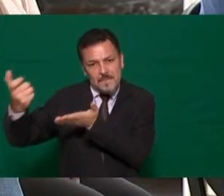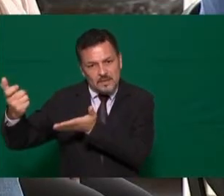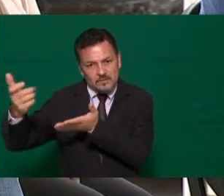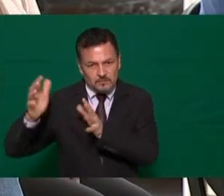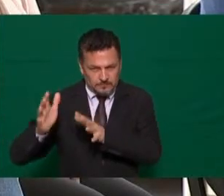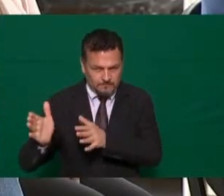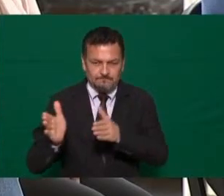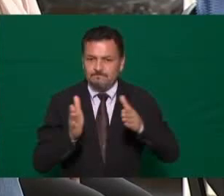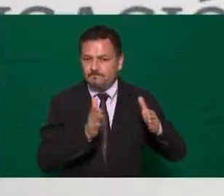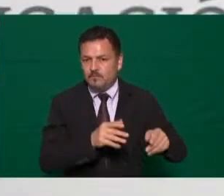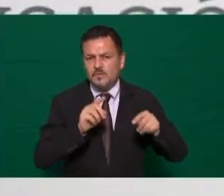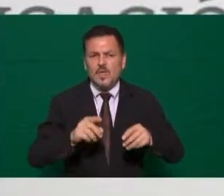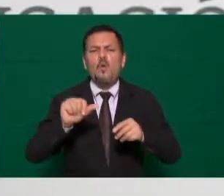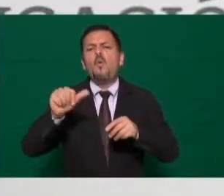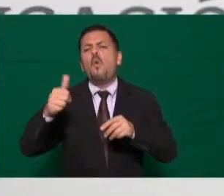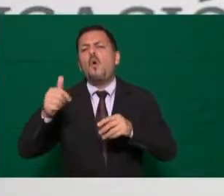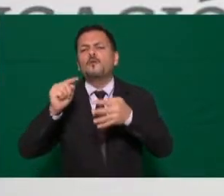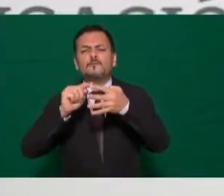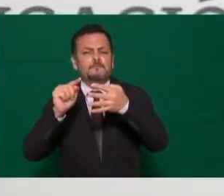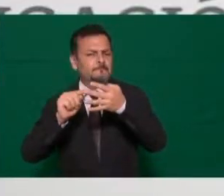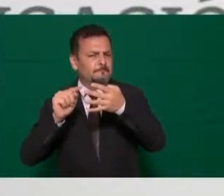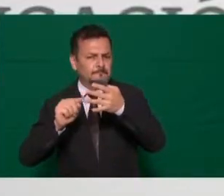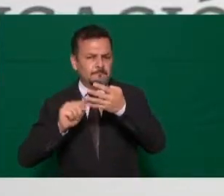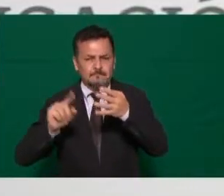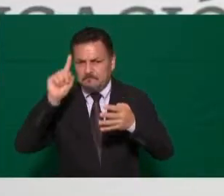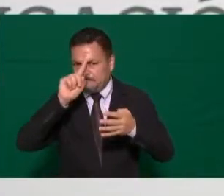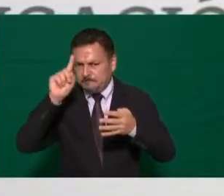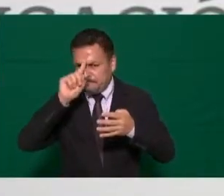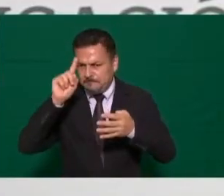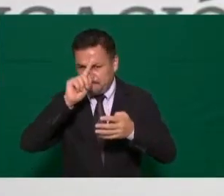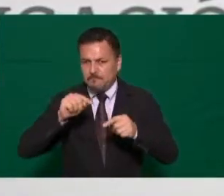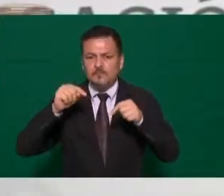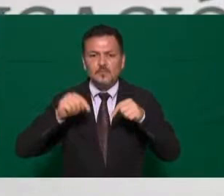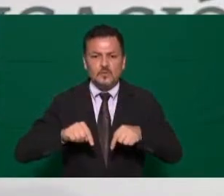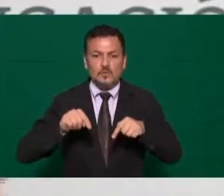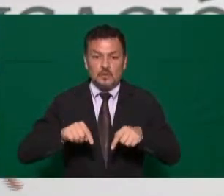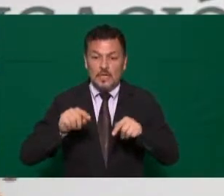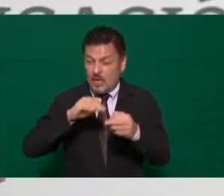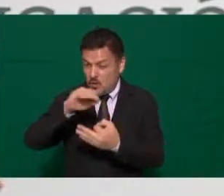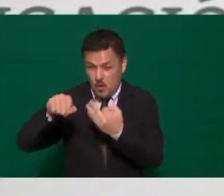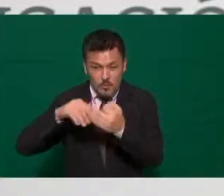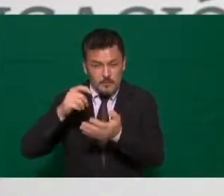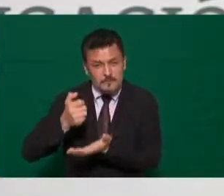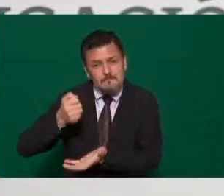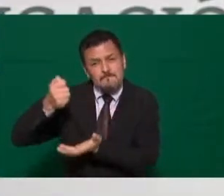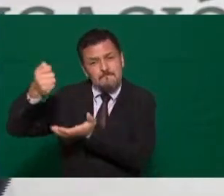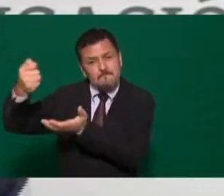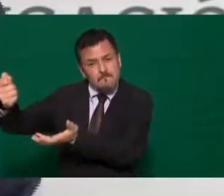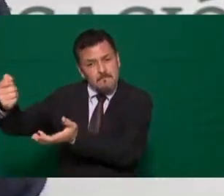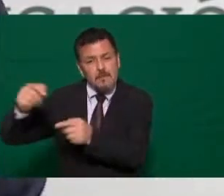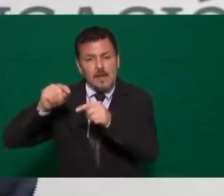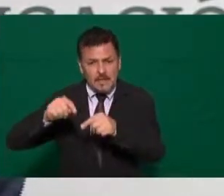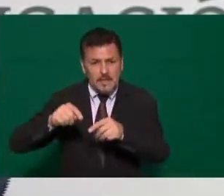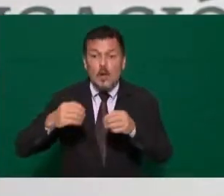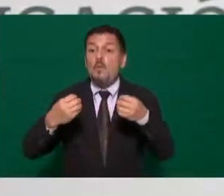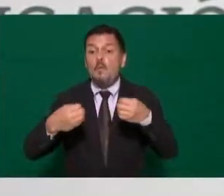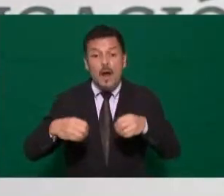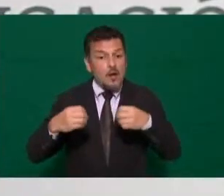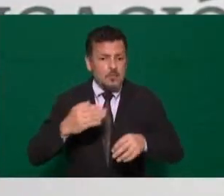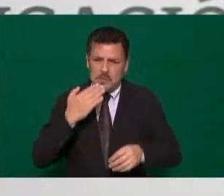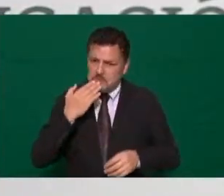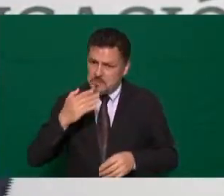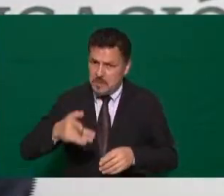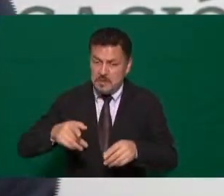Otro lineamiento o recomendación es que esos recursos se utilicen sobre